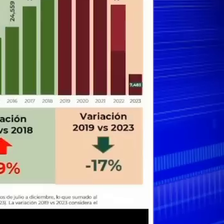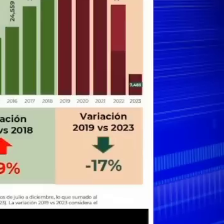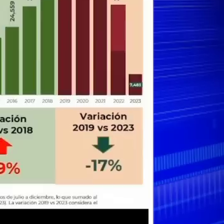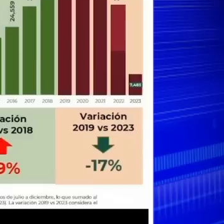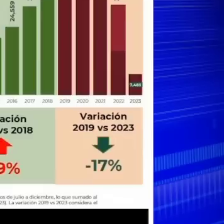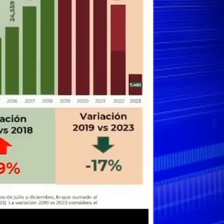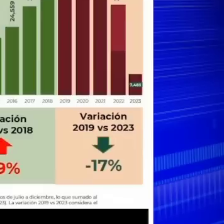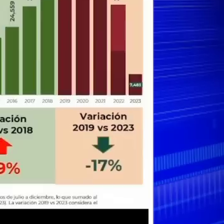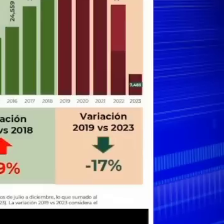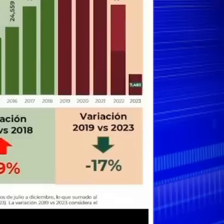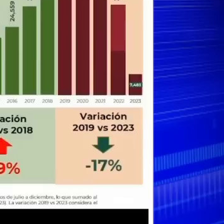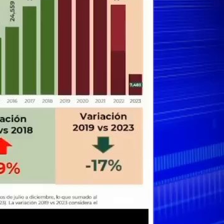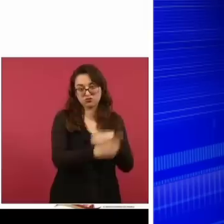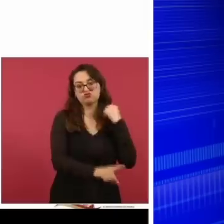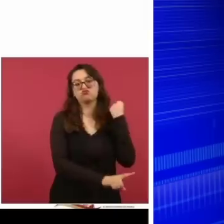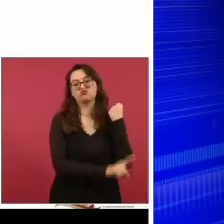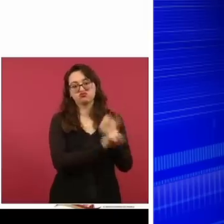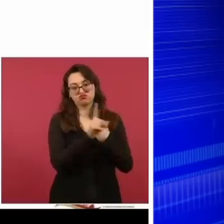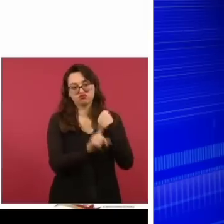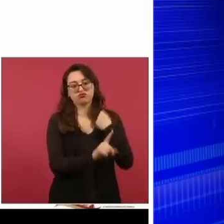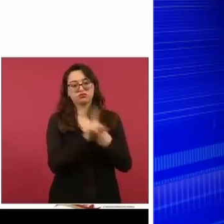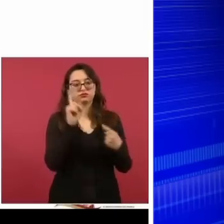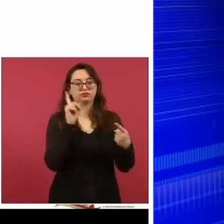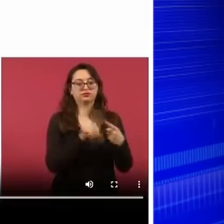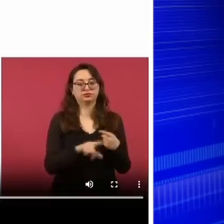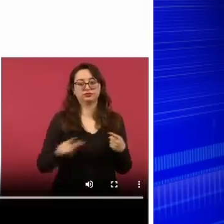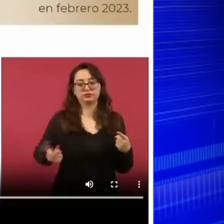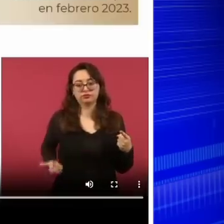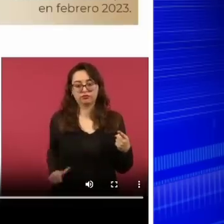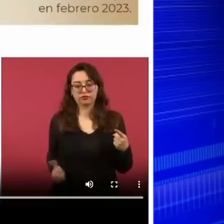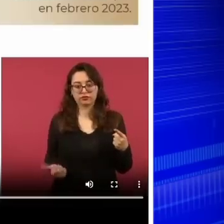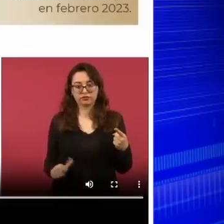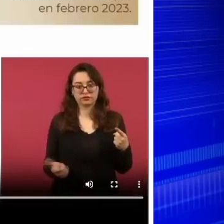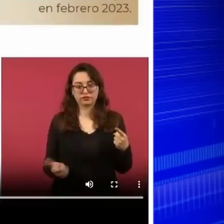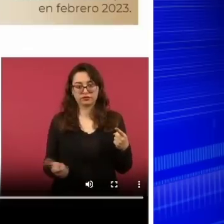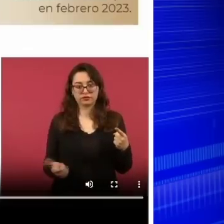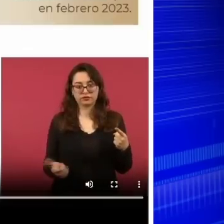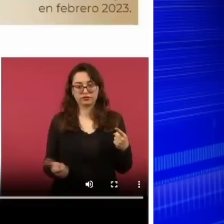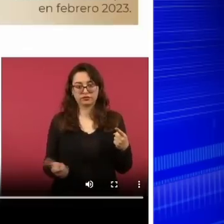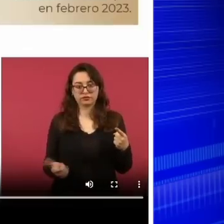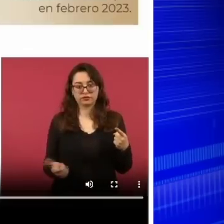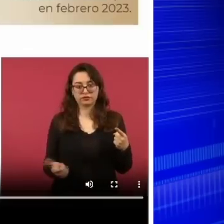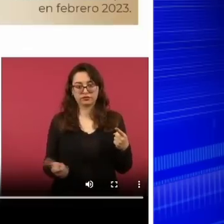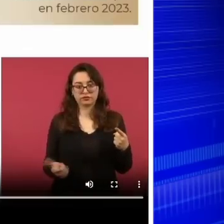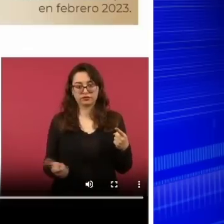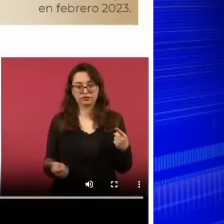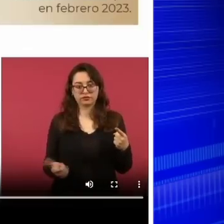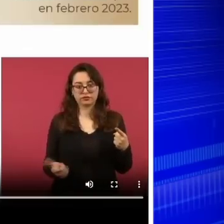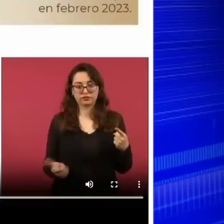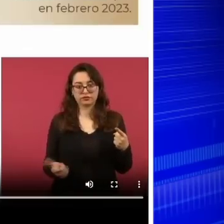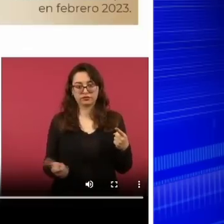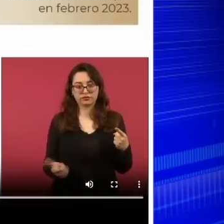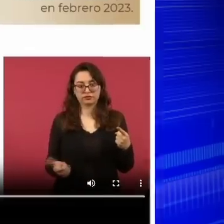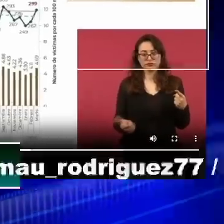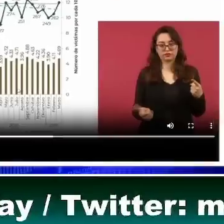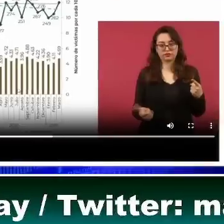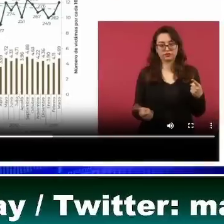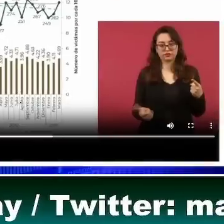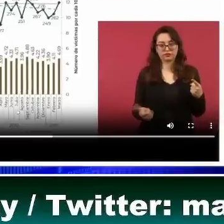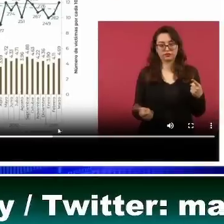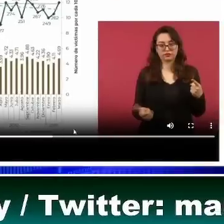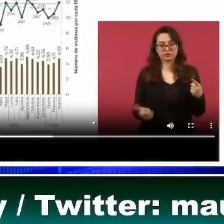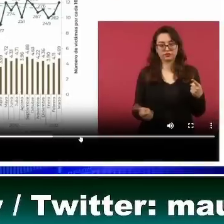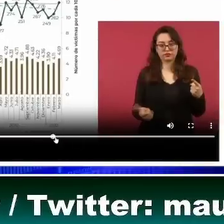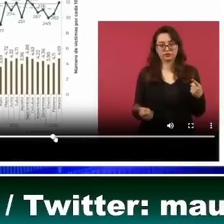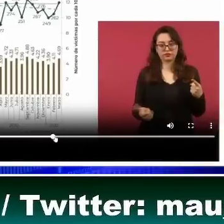del secretariado aún. El estado de Guanajuato, que ha tenido un... Bueno, eso es lo que comenta, aparte de lo que señala el